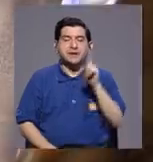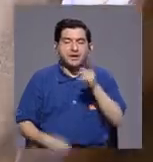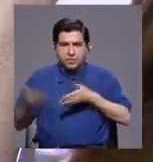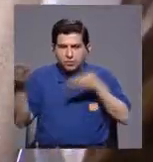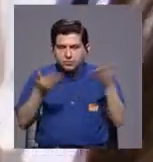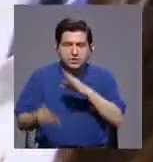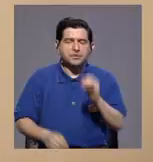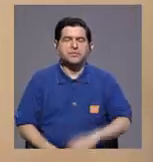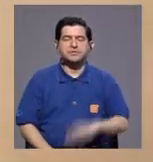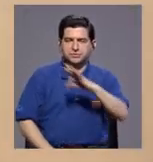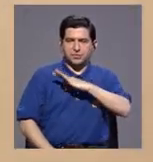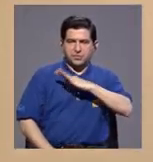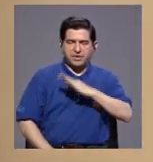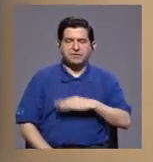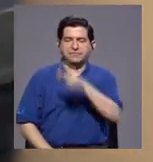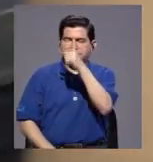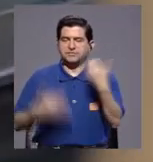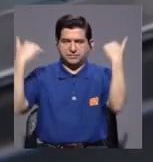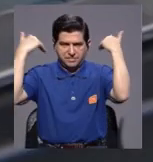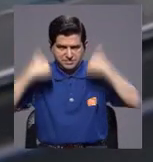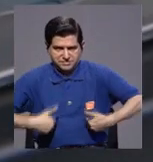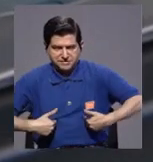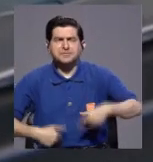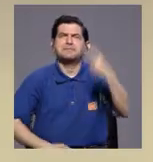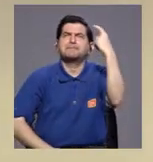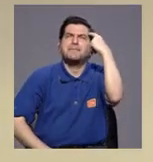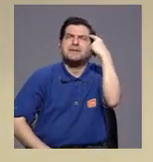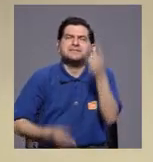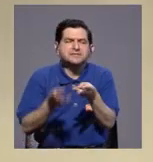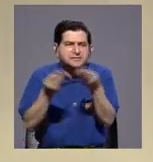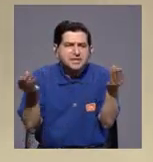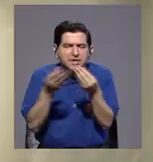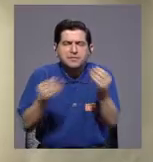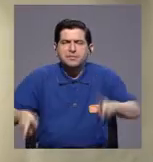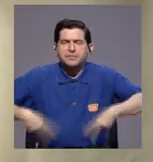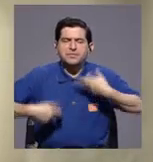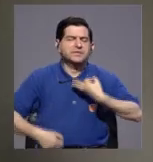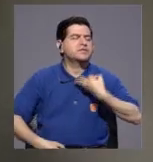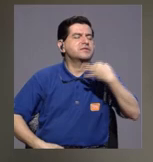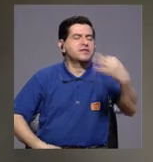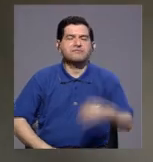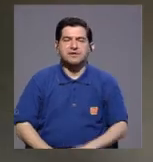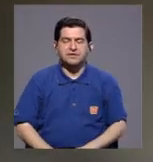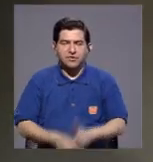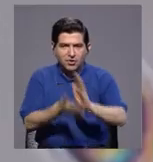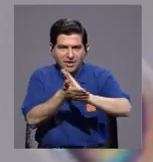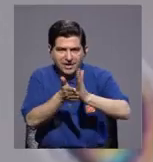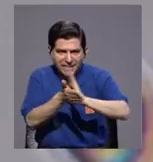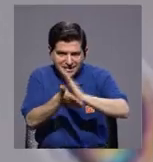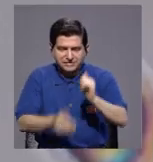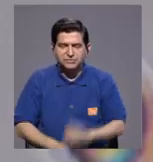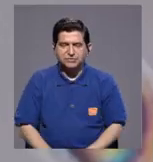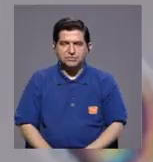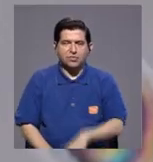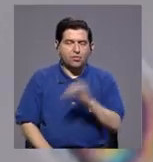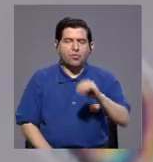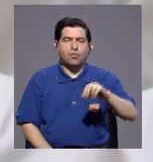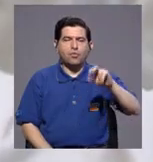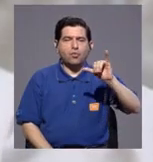de utilidad al ser humano entonces pensemos en un producto de nuestra vida cotidiana el queso yogurt